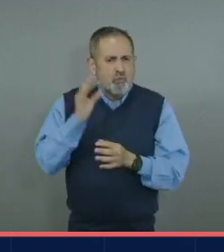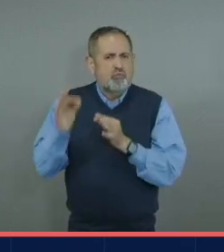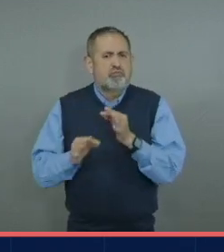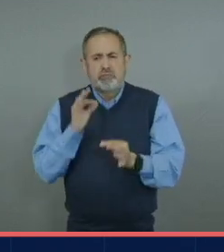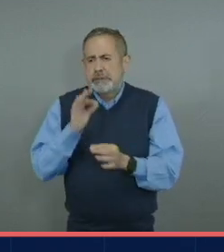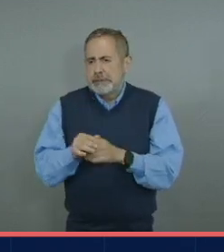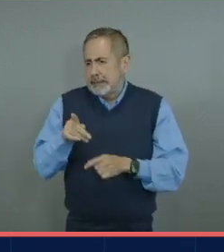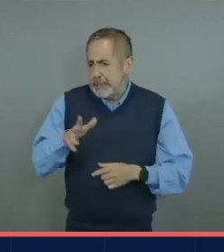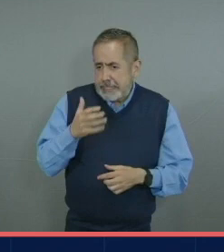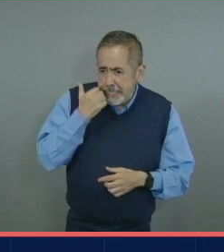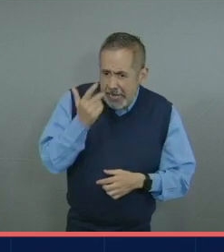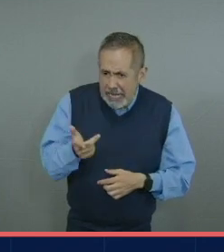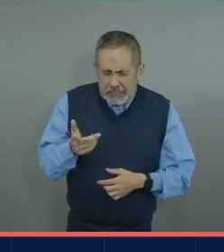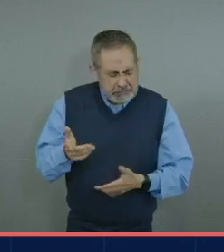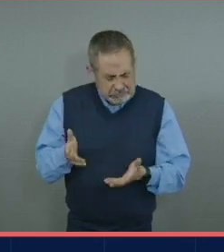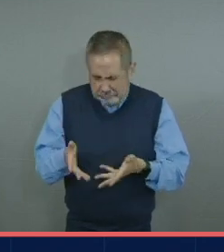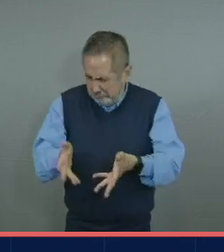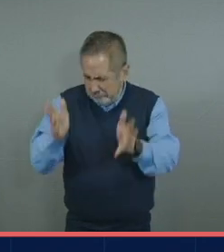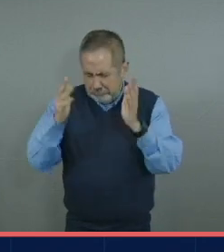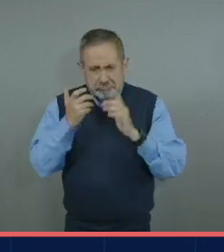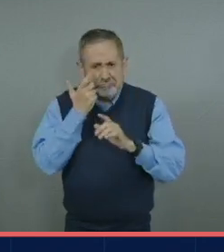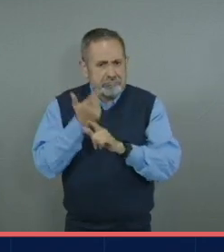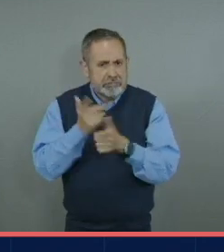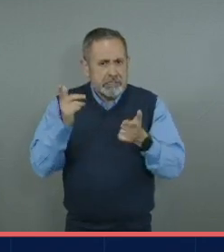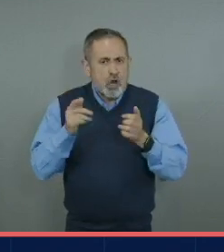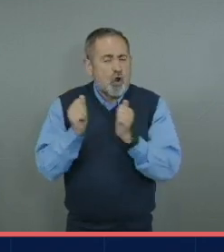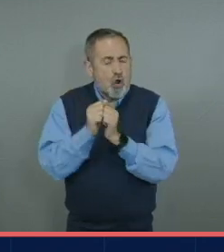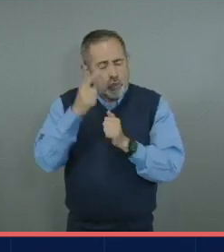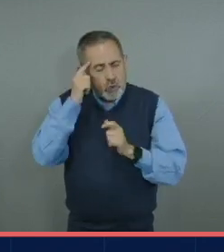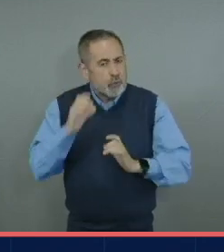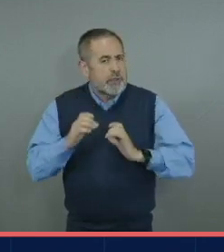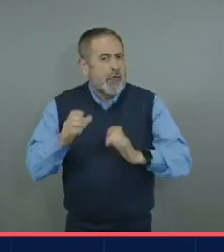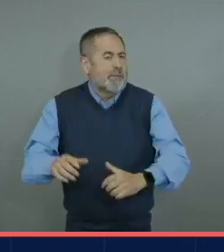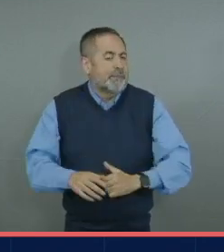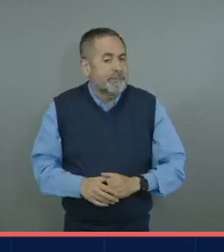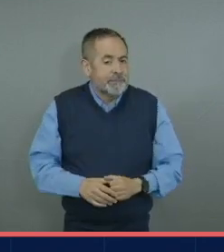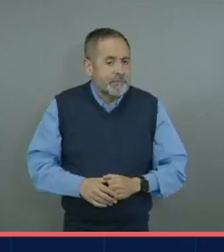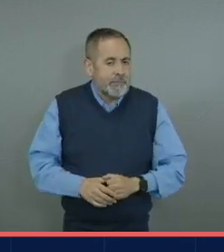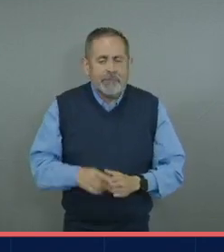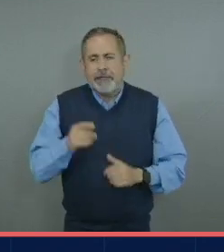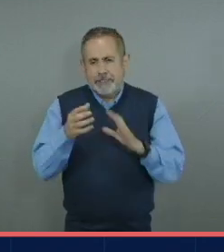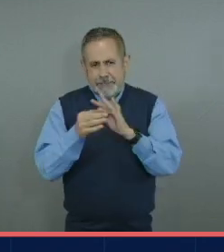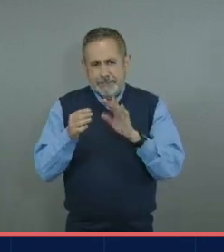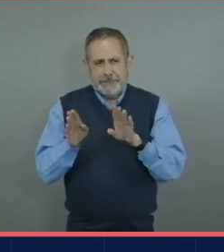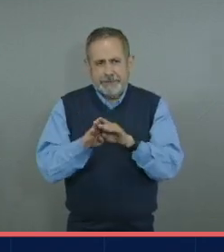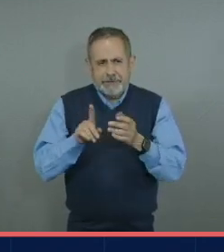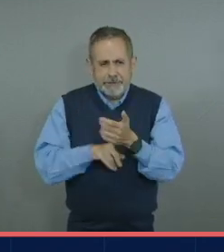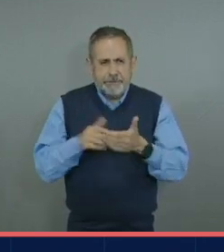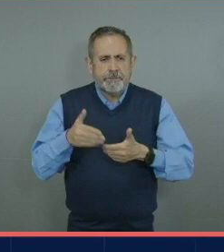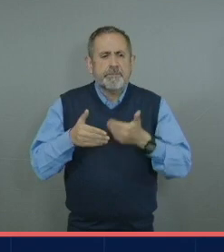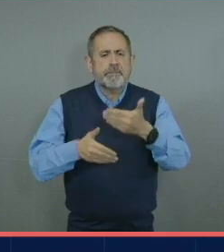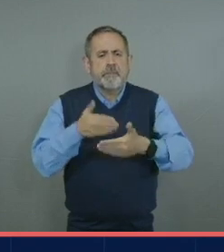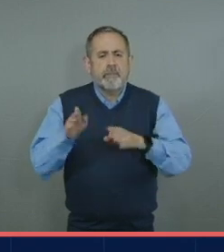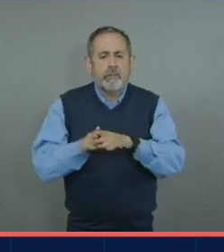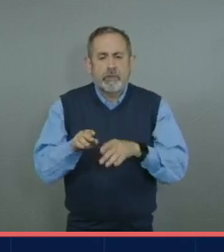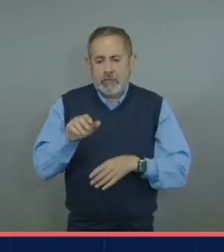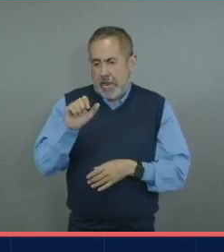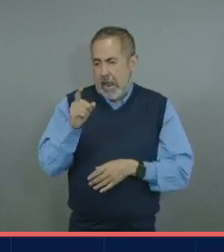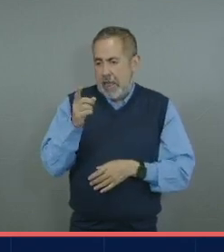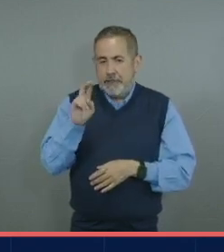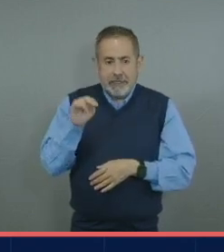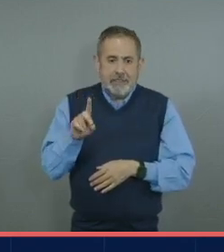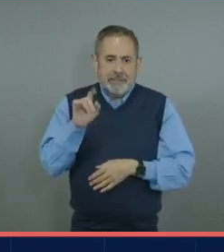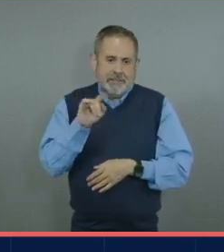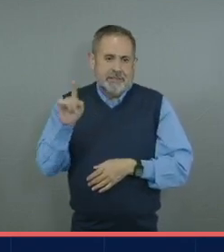que simple y sencillamente ustedes deseen. Así que sin más preámbulos, pues Adrián Díaz y sus finanzas personales, con